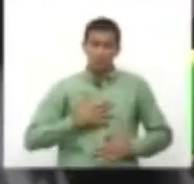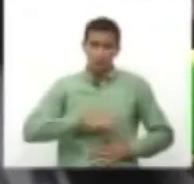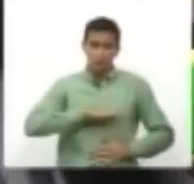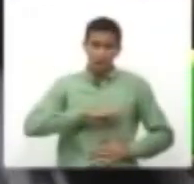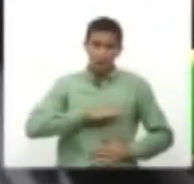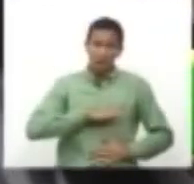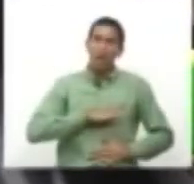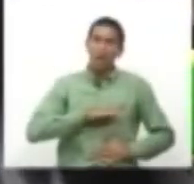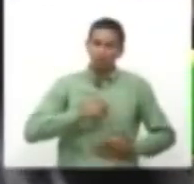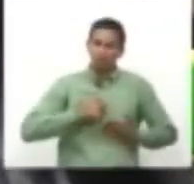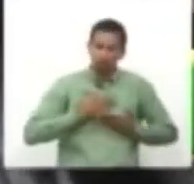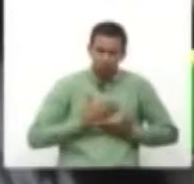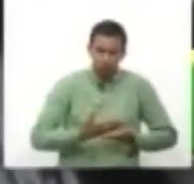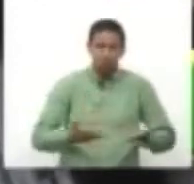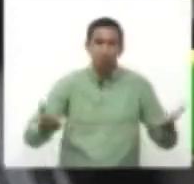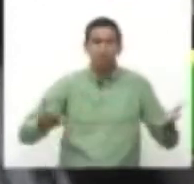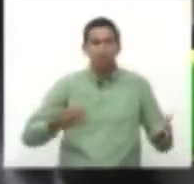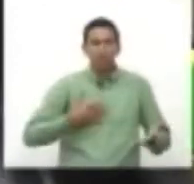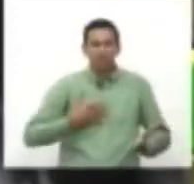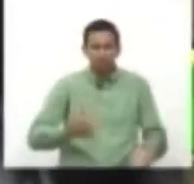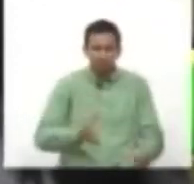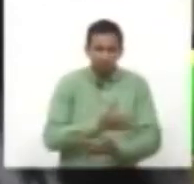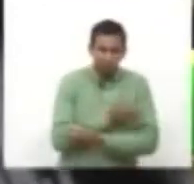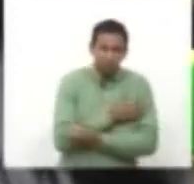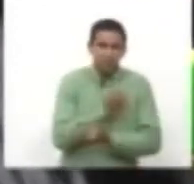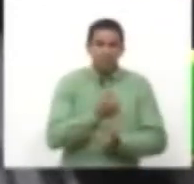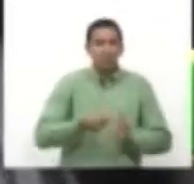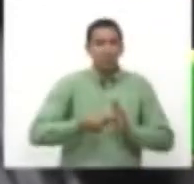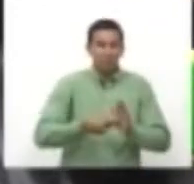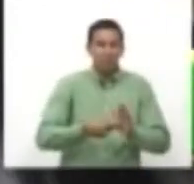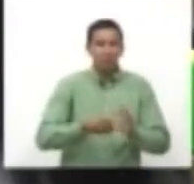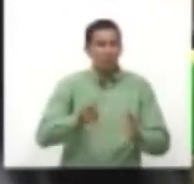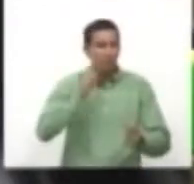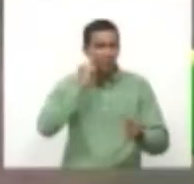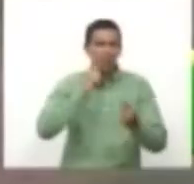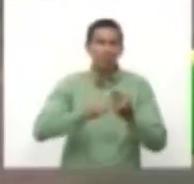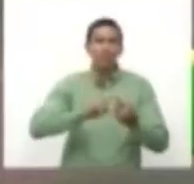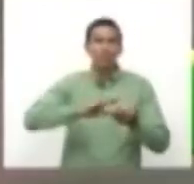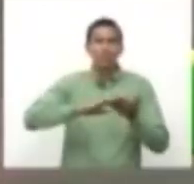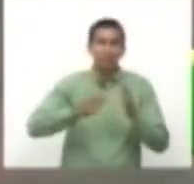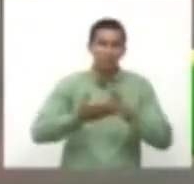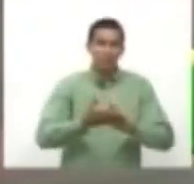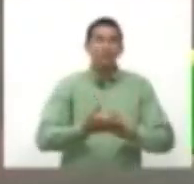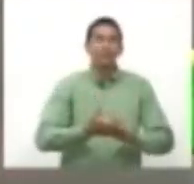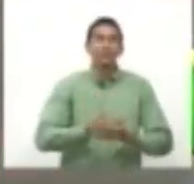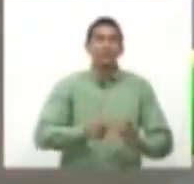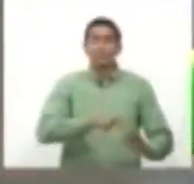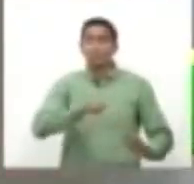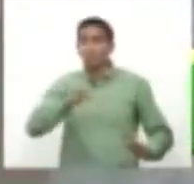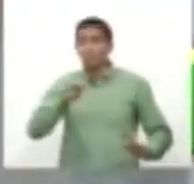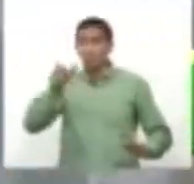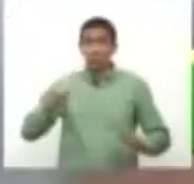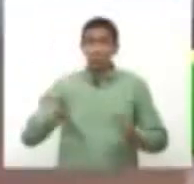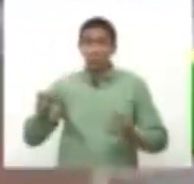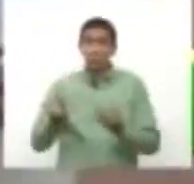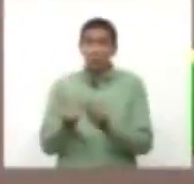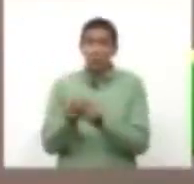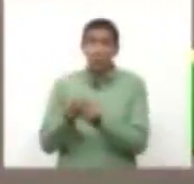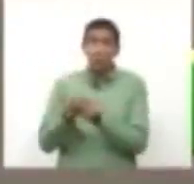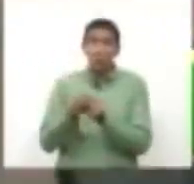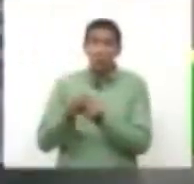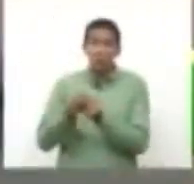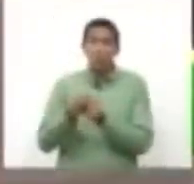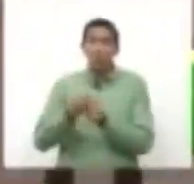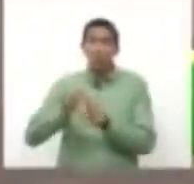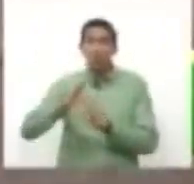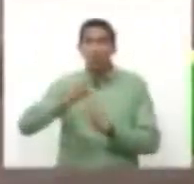los abrazamos, les decimos que estamos en esta noble causa por convicción. Por otra parte, líderes comunales de Codazzi